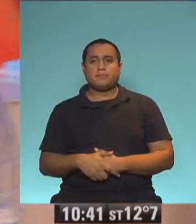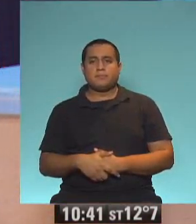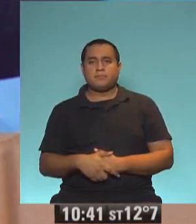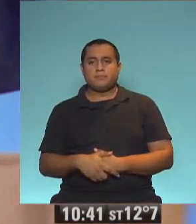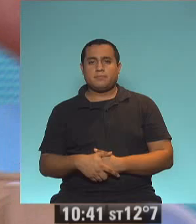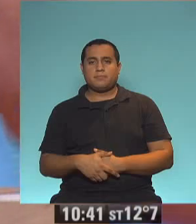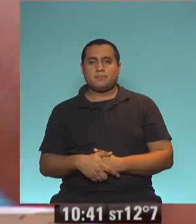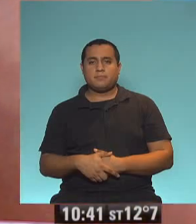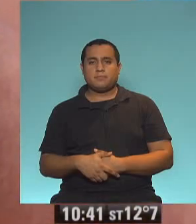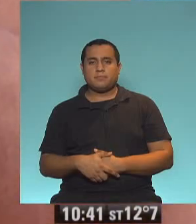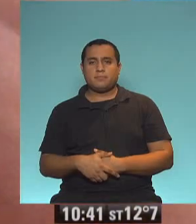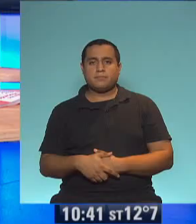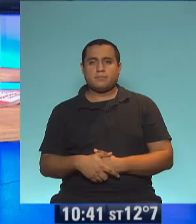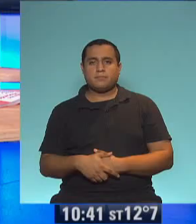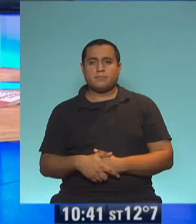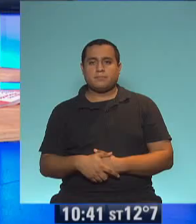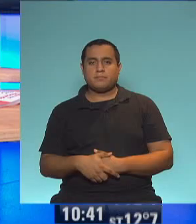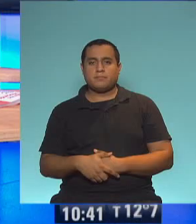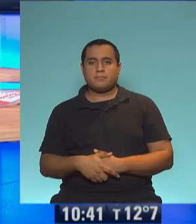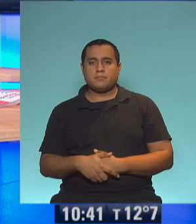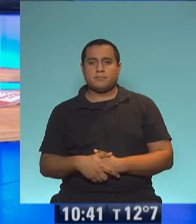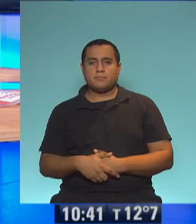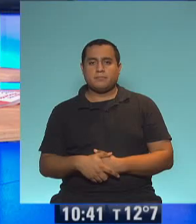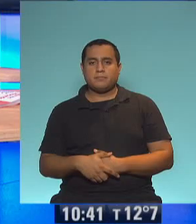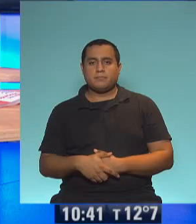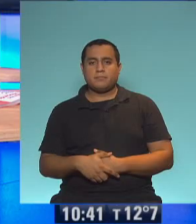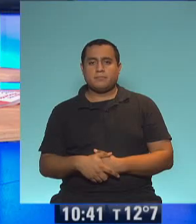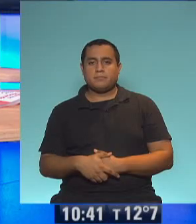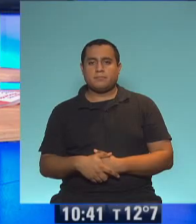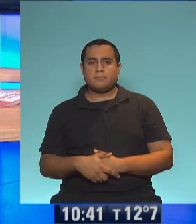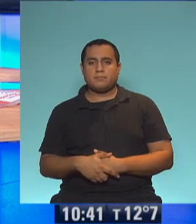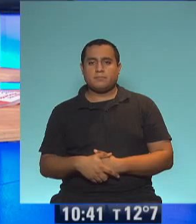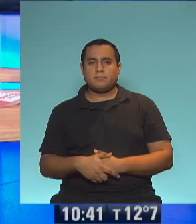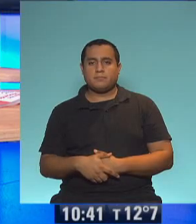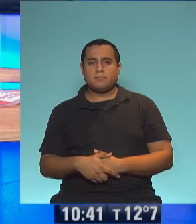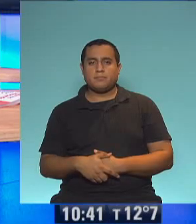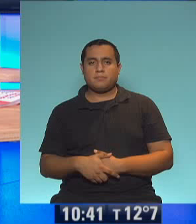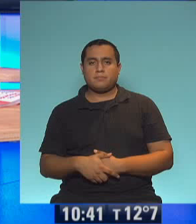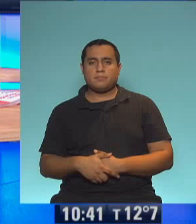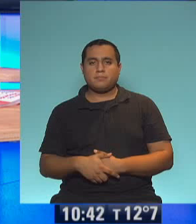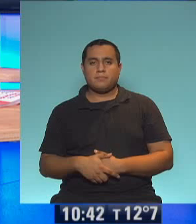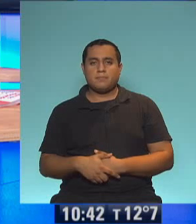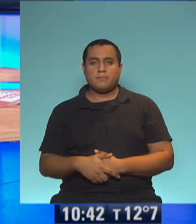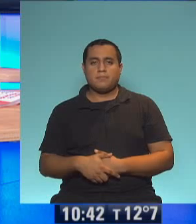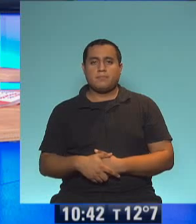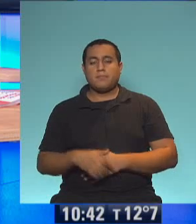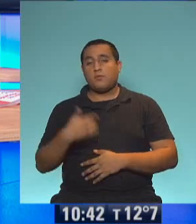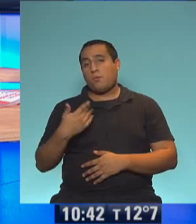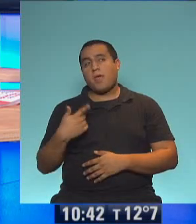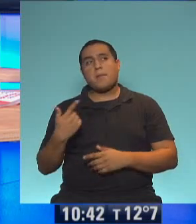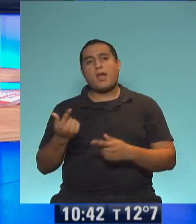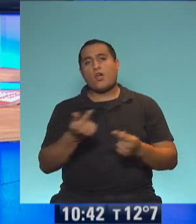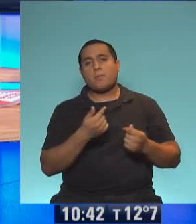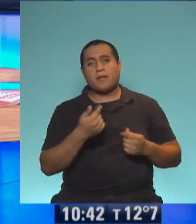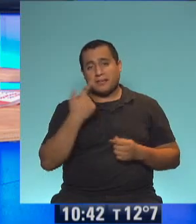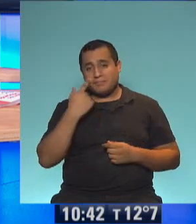tapita. Tapita. Ah, mascarón de proa. Oh, mirá, ja. Si puedo. El mío está preparado para ir a hacer las compras. ¡Ay, me